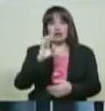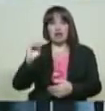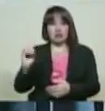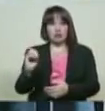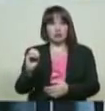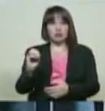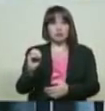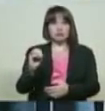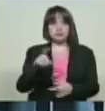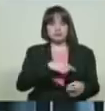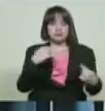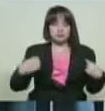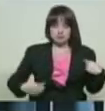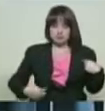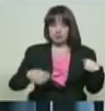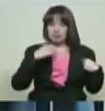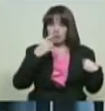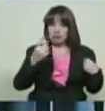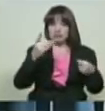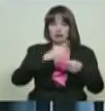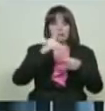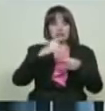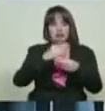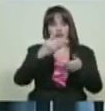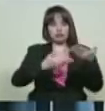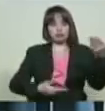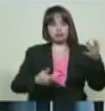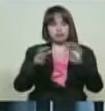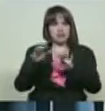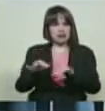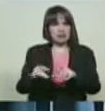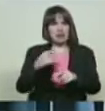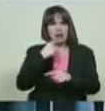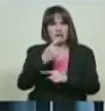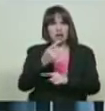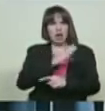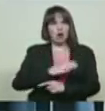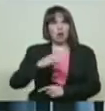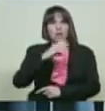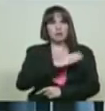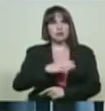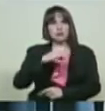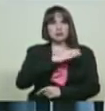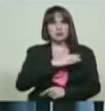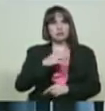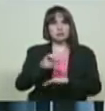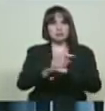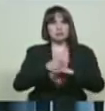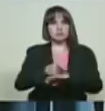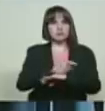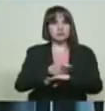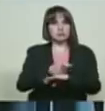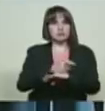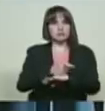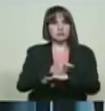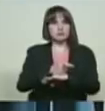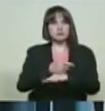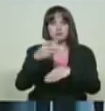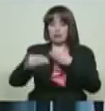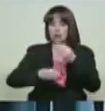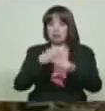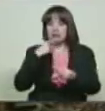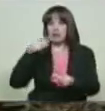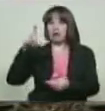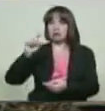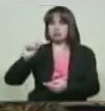China, de acuerdo a los datos que maneja la Secretaría de la Comisión Intergubernamental, va a ser una oferta